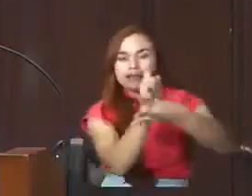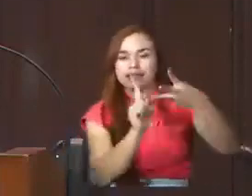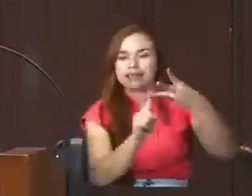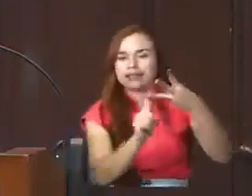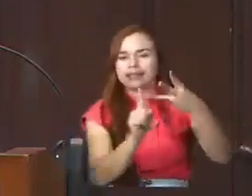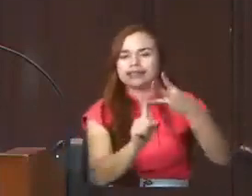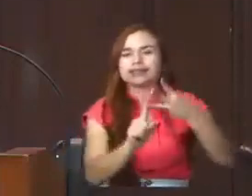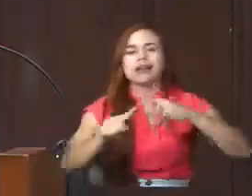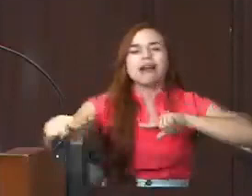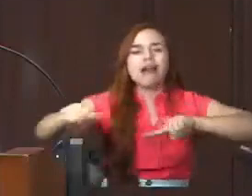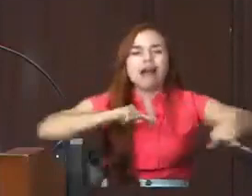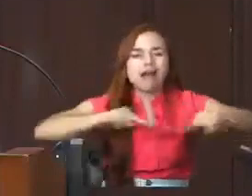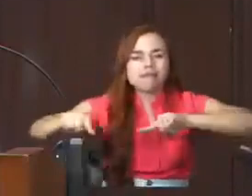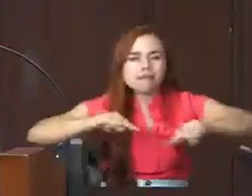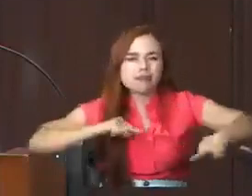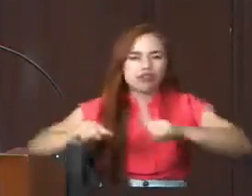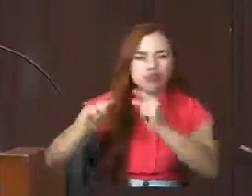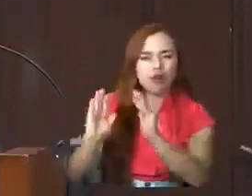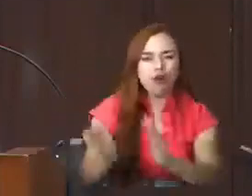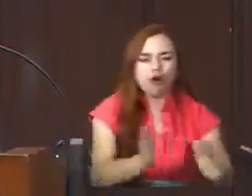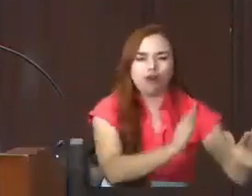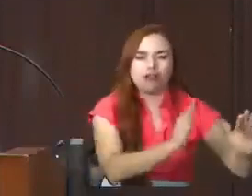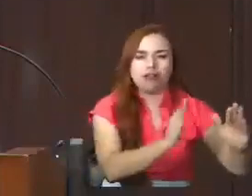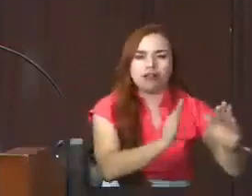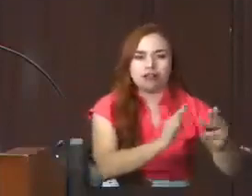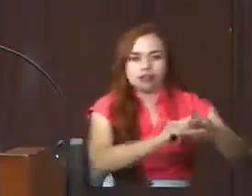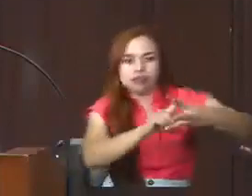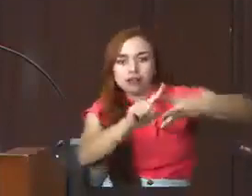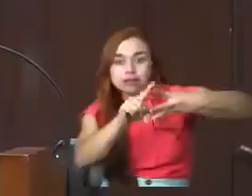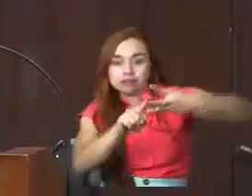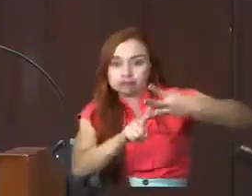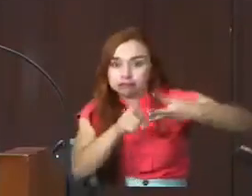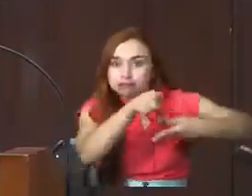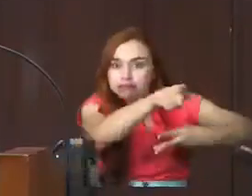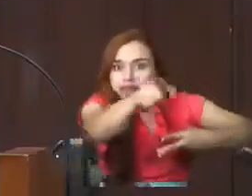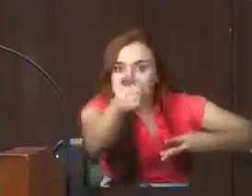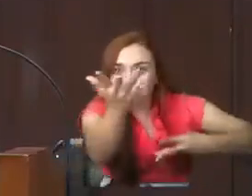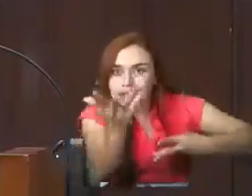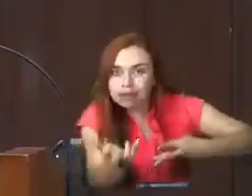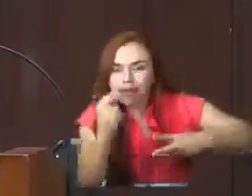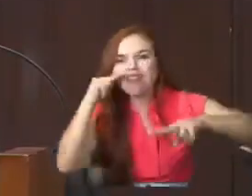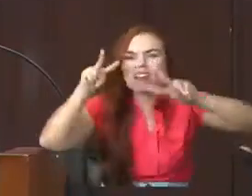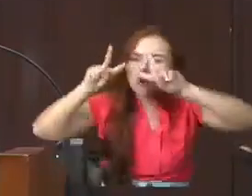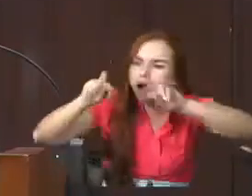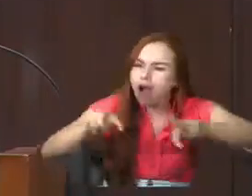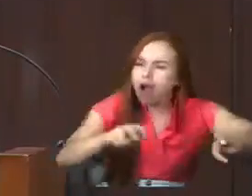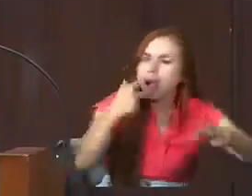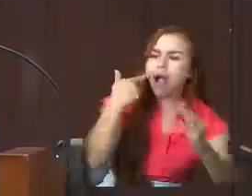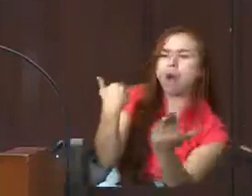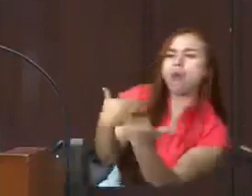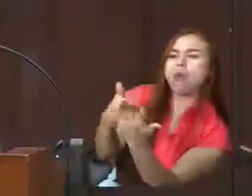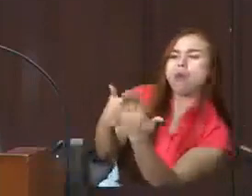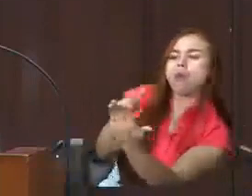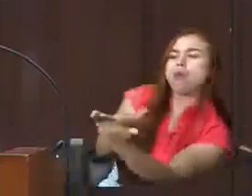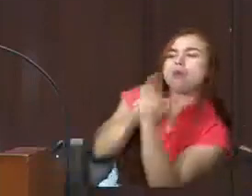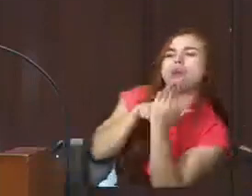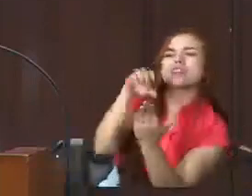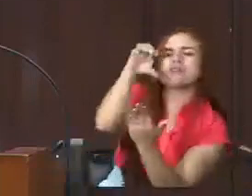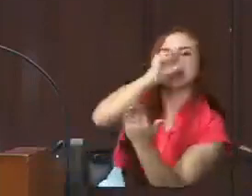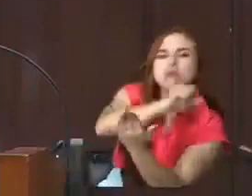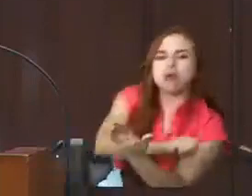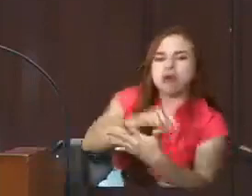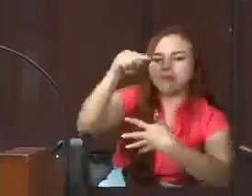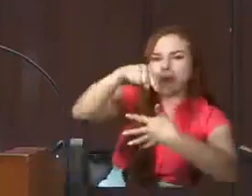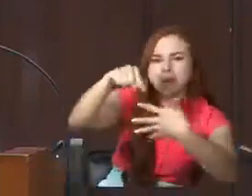judicial, para que se sienta, y a los que quieran realmente conocer una muestra pequeña de lo que así